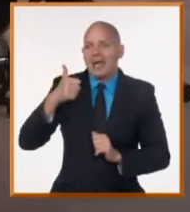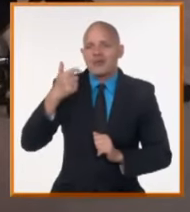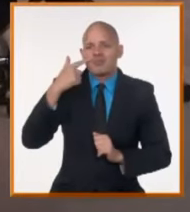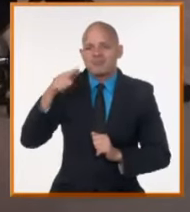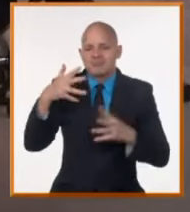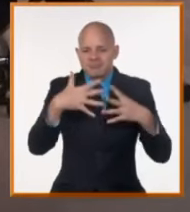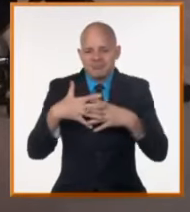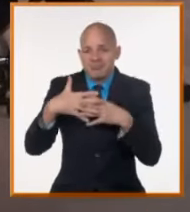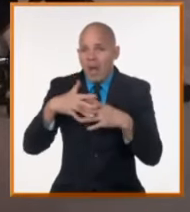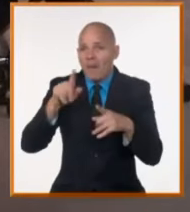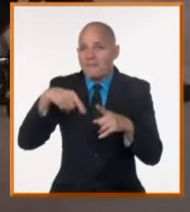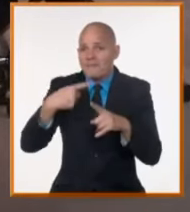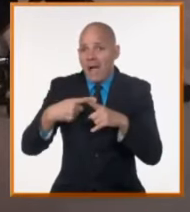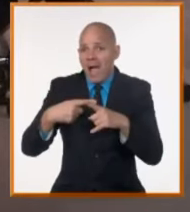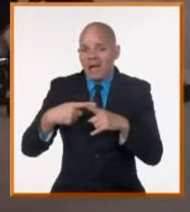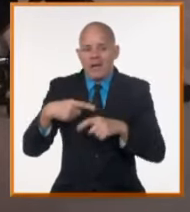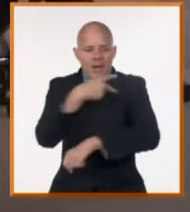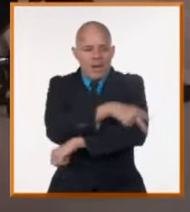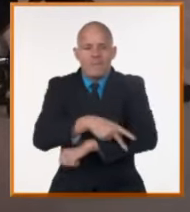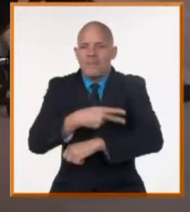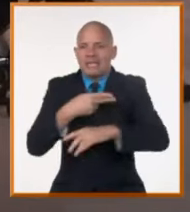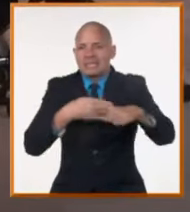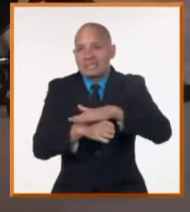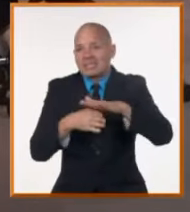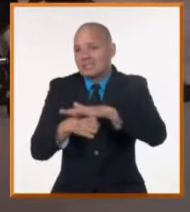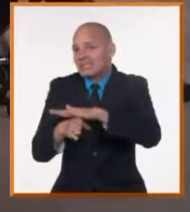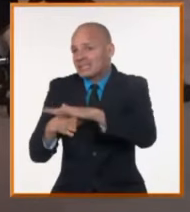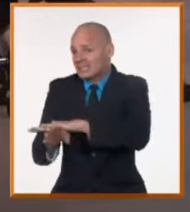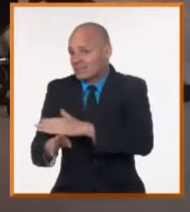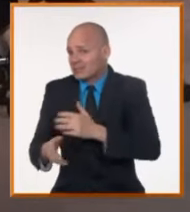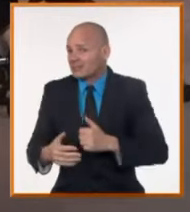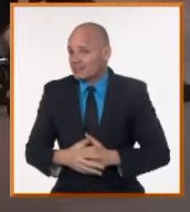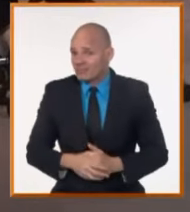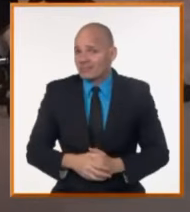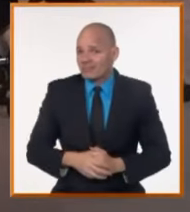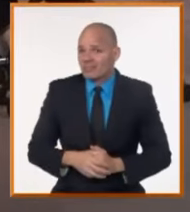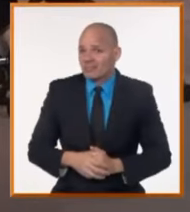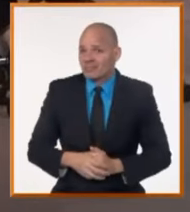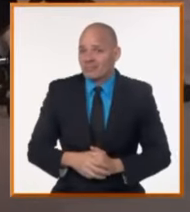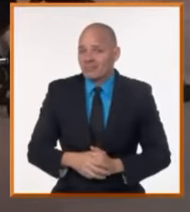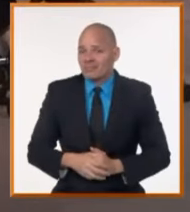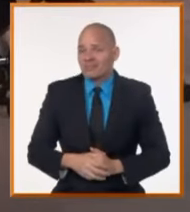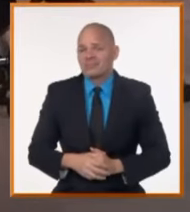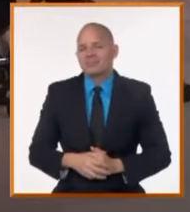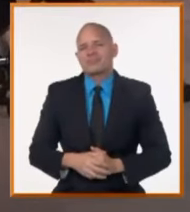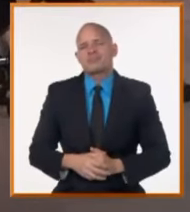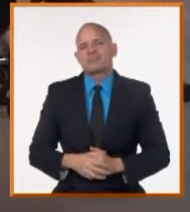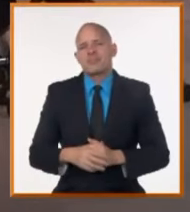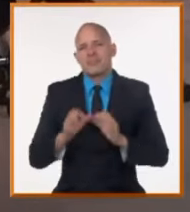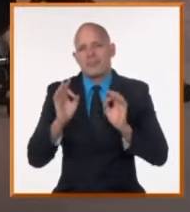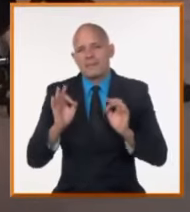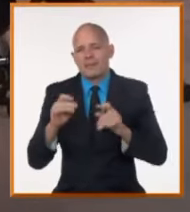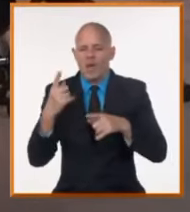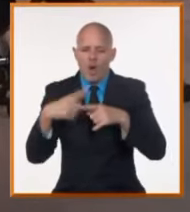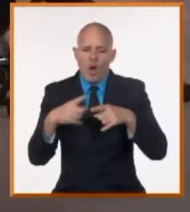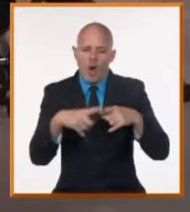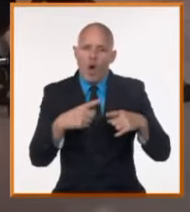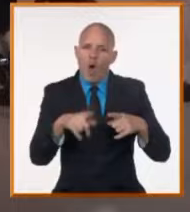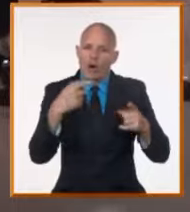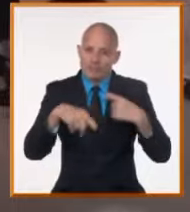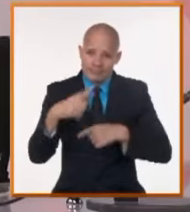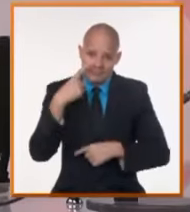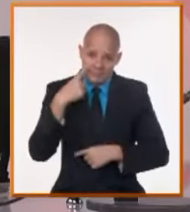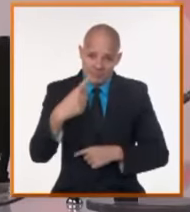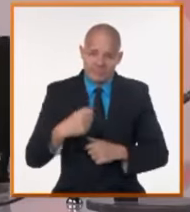frontera. Hasta todas las partes del mundo, el concepto de frontera tiene una impronta geopolítica, no geográfica, y cultural también. Exactamente. Ahora, Jorge,